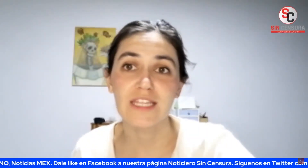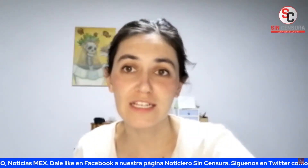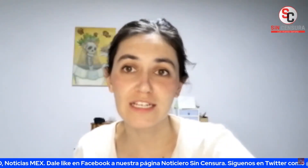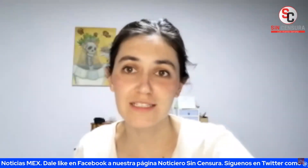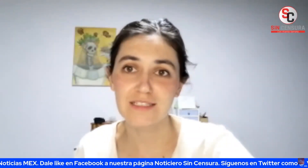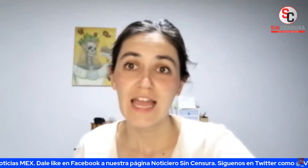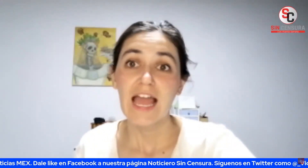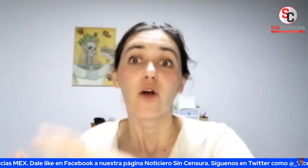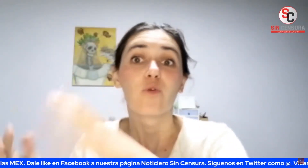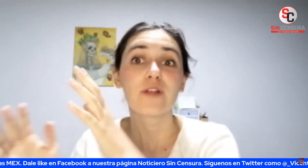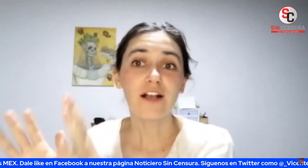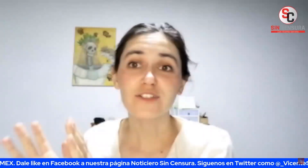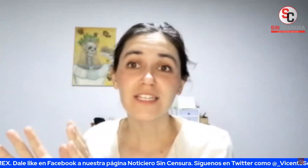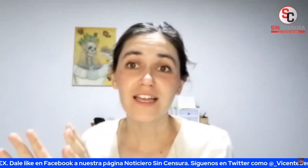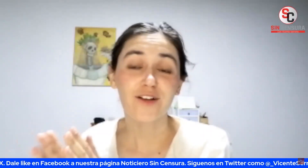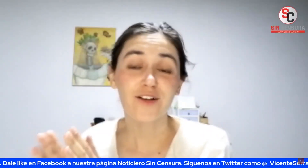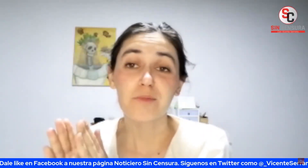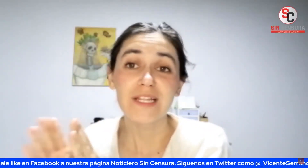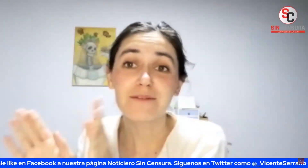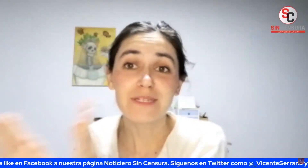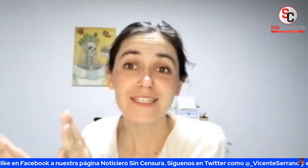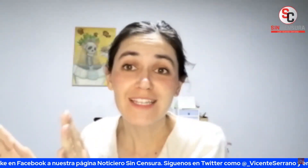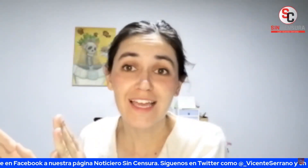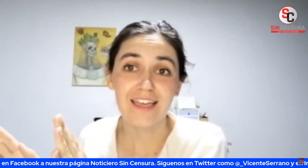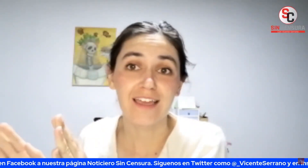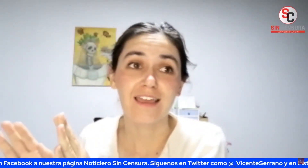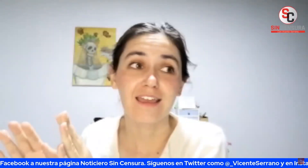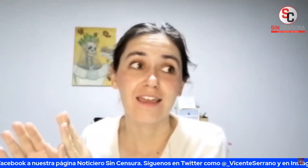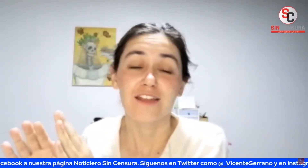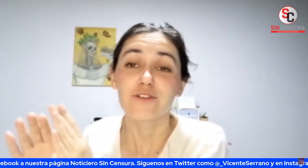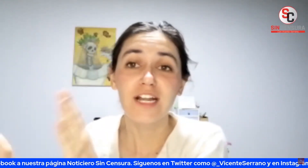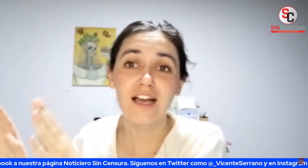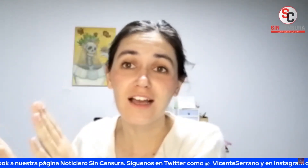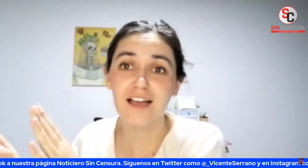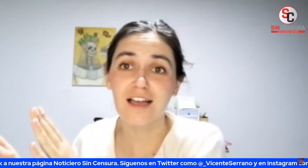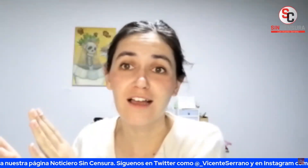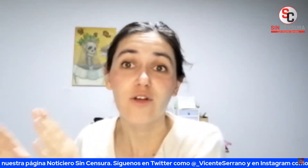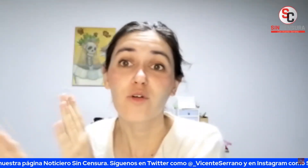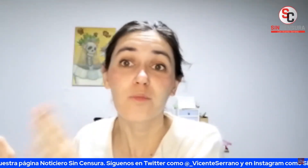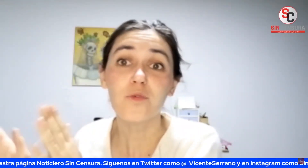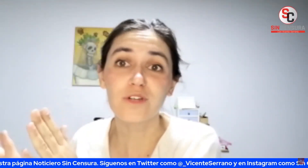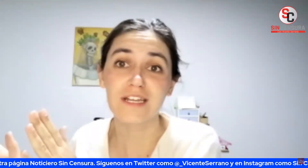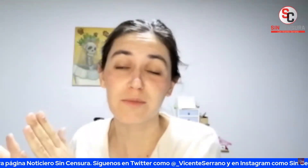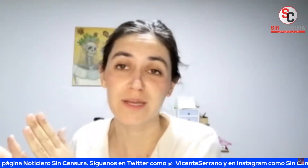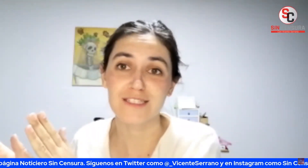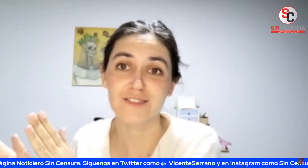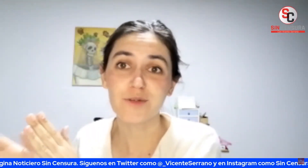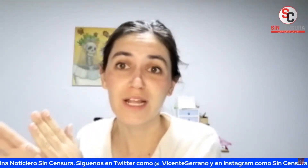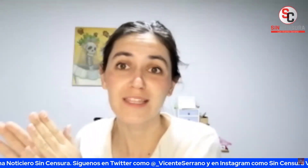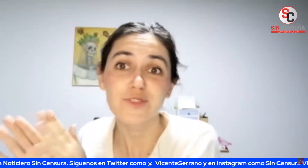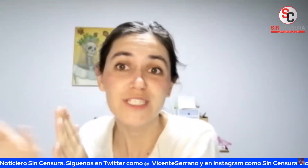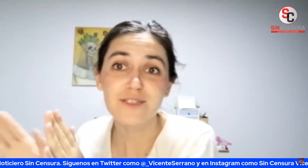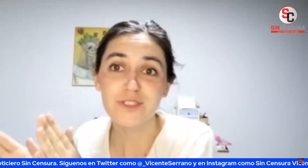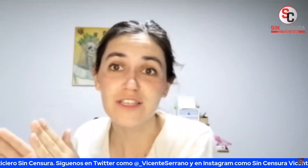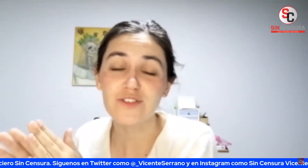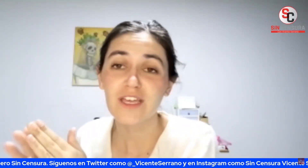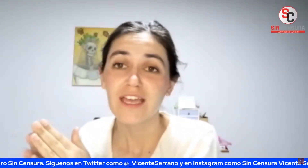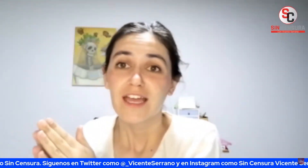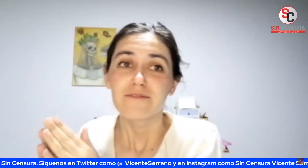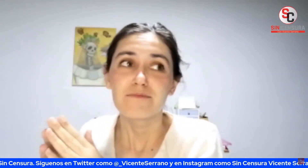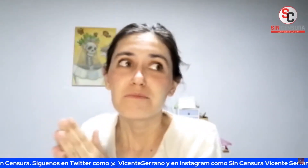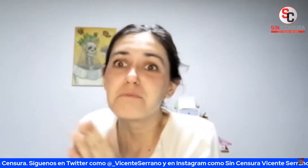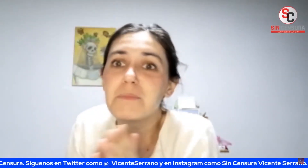sus intereses. Una cosa completamente que no era lo común en el país, ¿no? Durante muchísimos